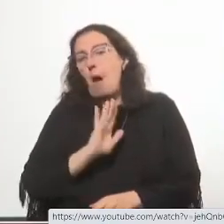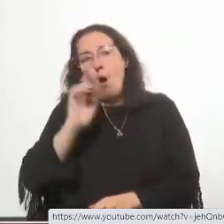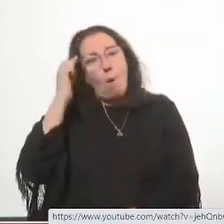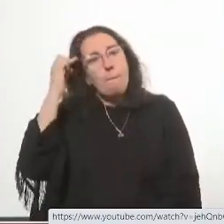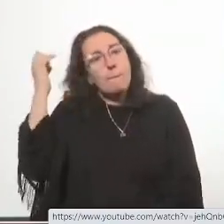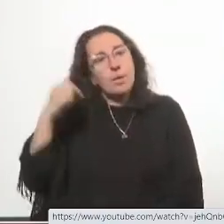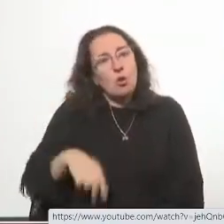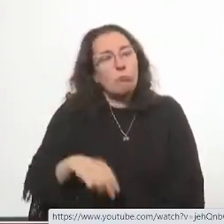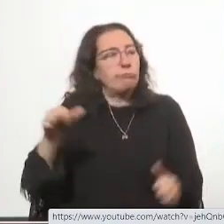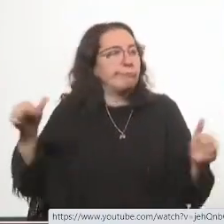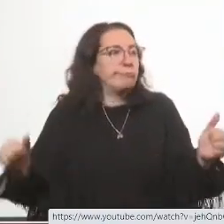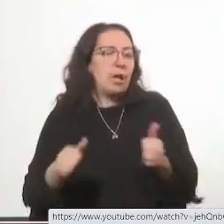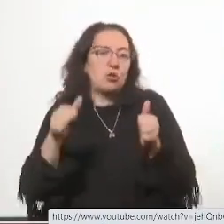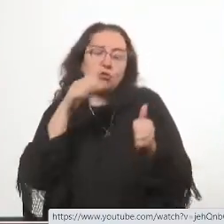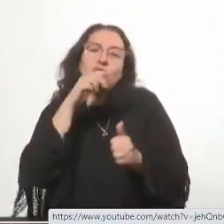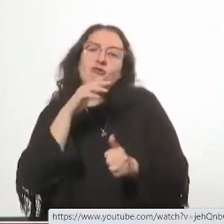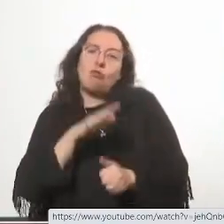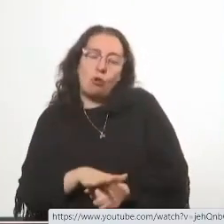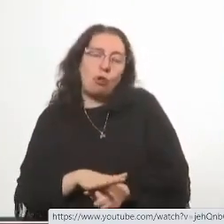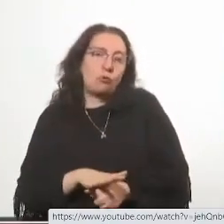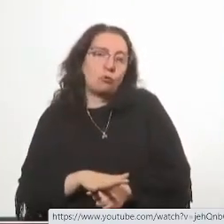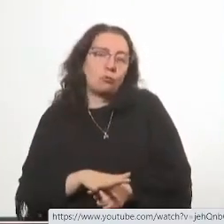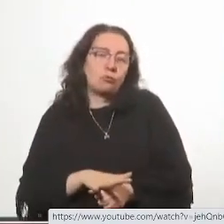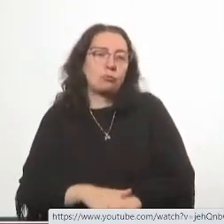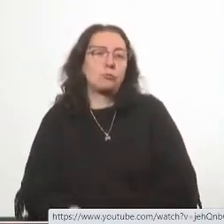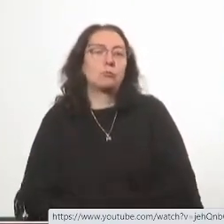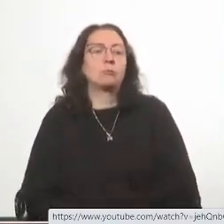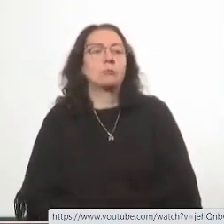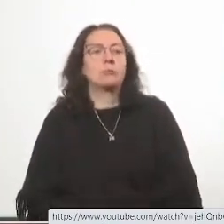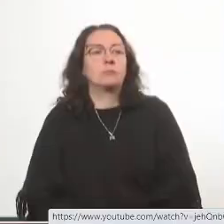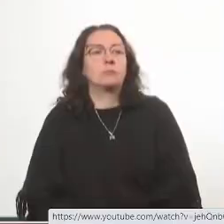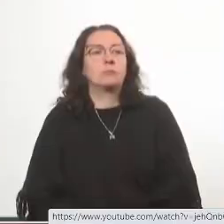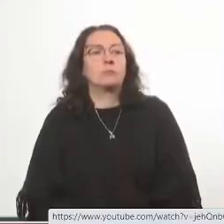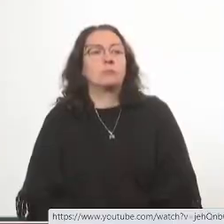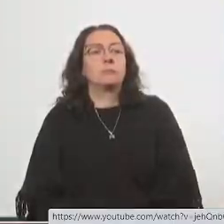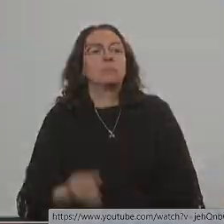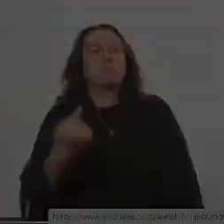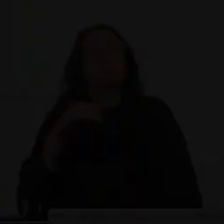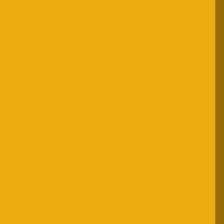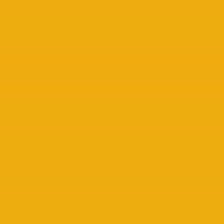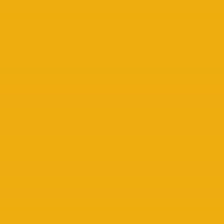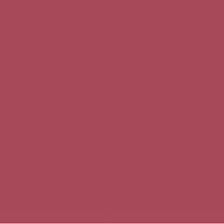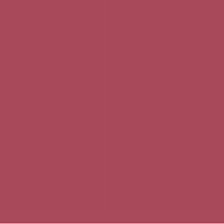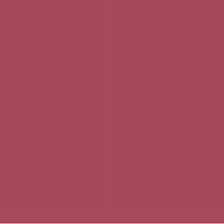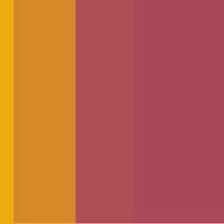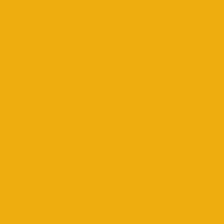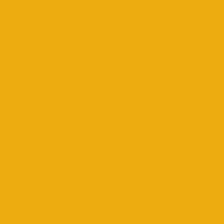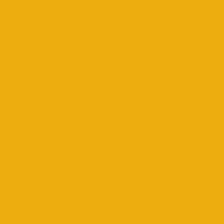históricos que han dividido a los orientales, tenemos que reconocerlo, ¿no? Muchas gracias, señora Presidenta.